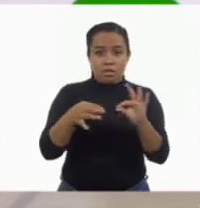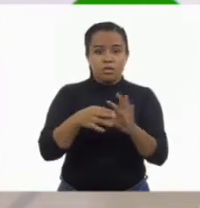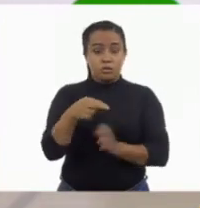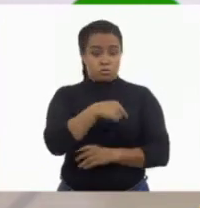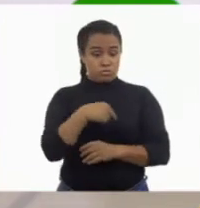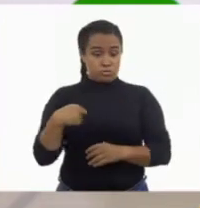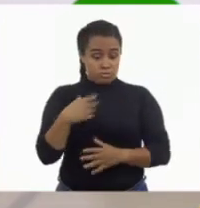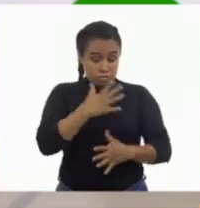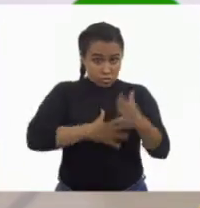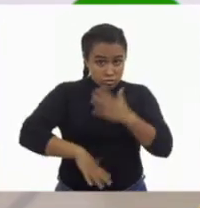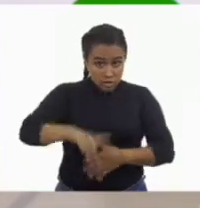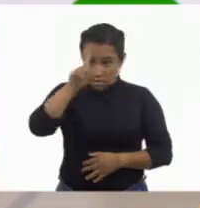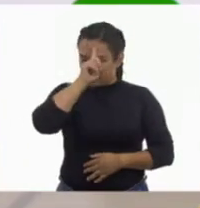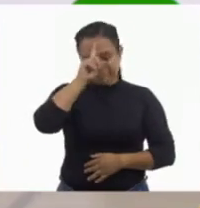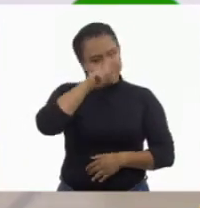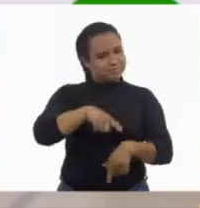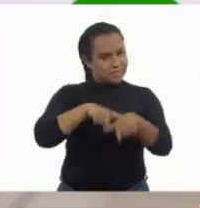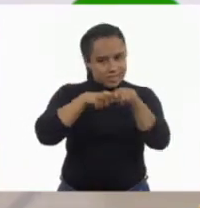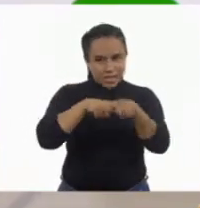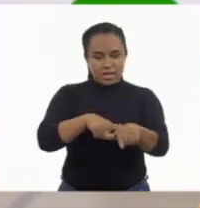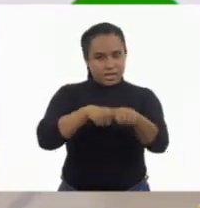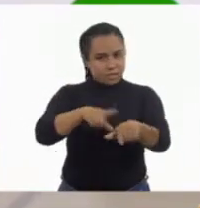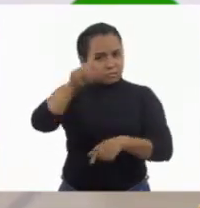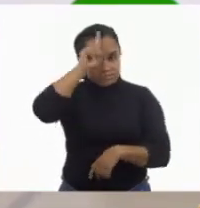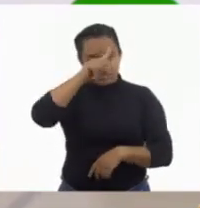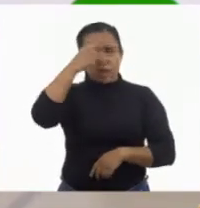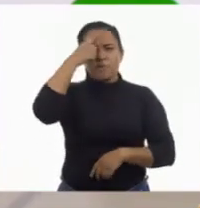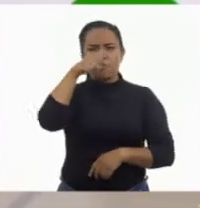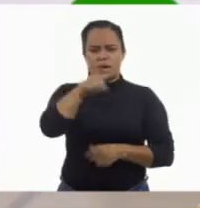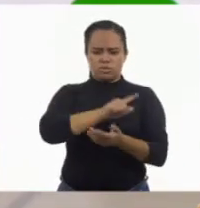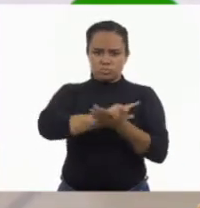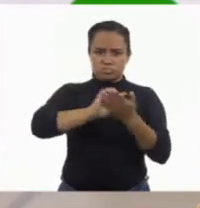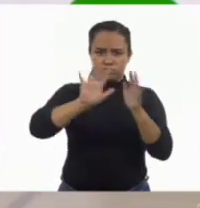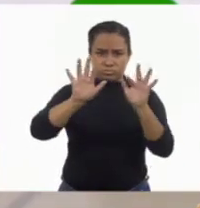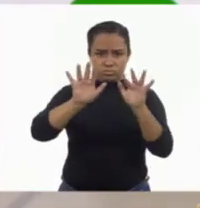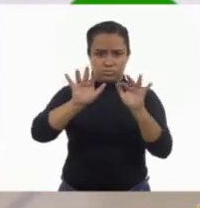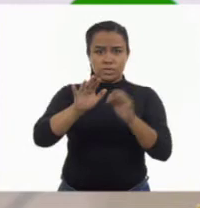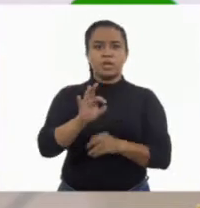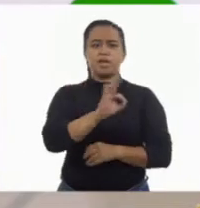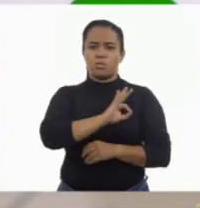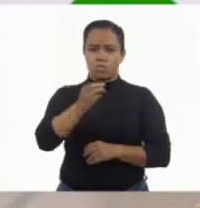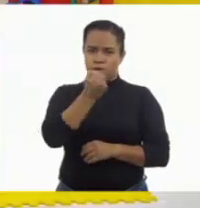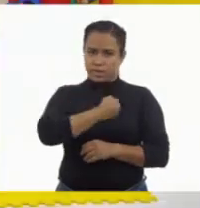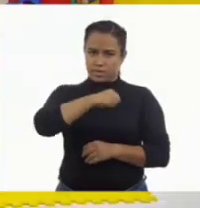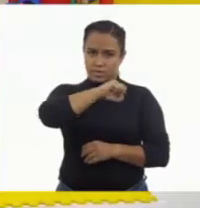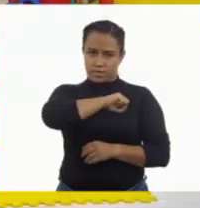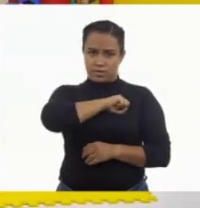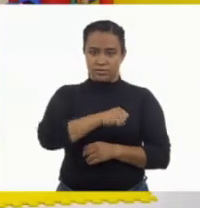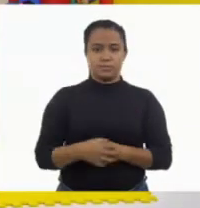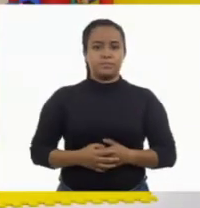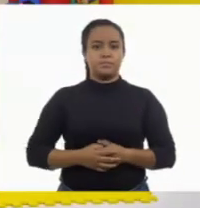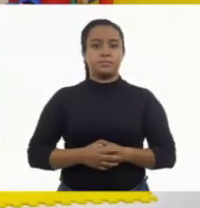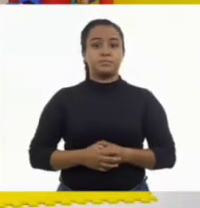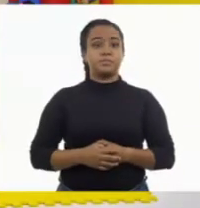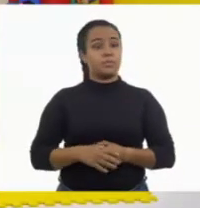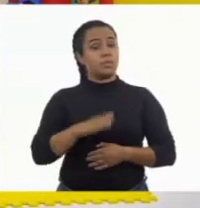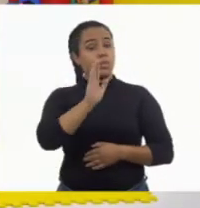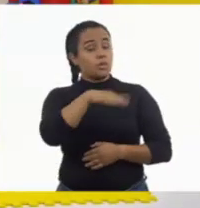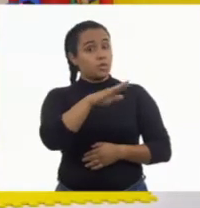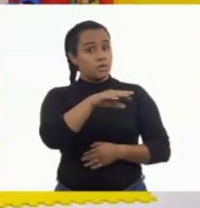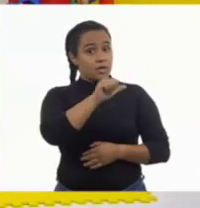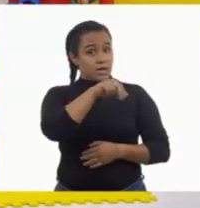de darte este consejo para tener las manos bien limpias y así mantenerte sano. Oye,